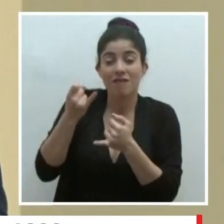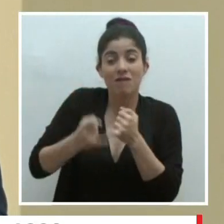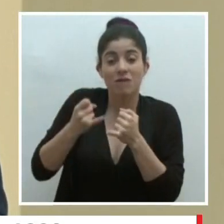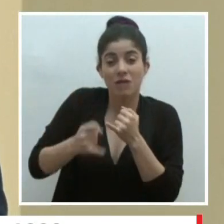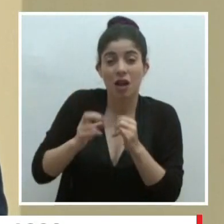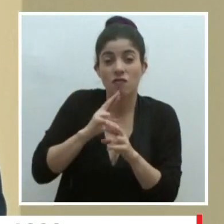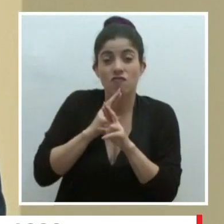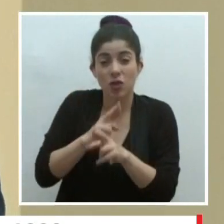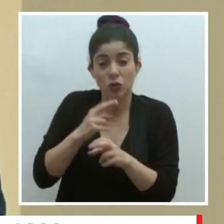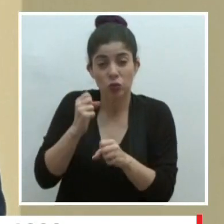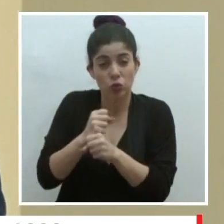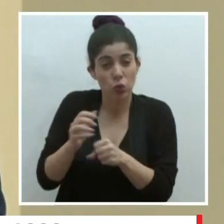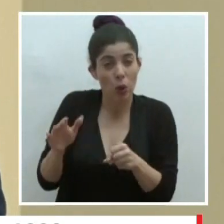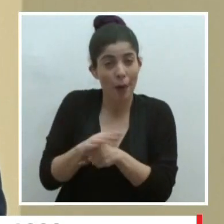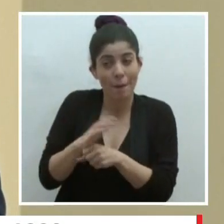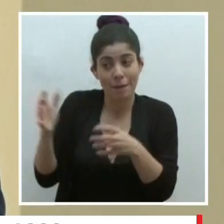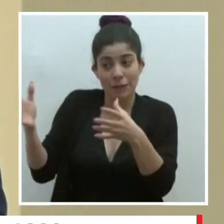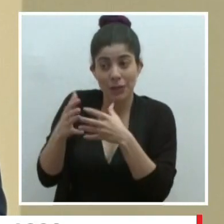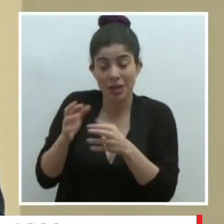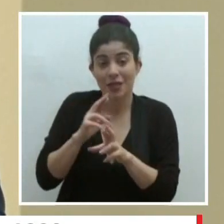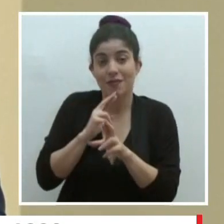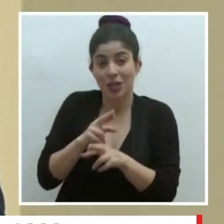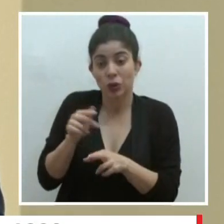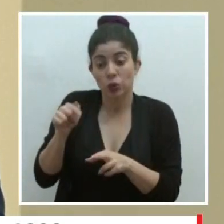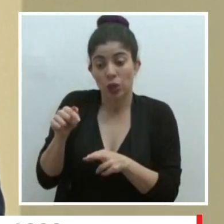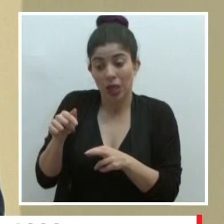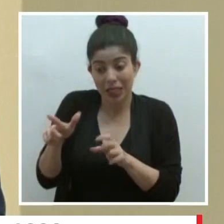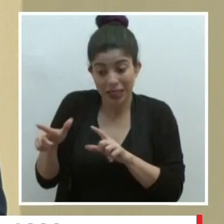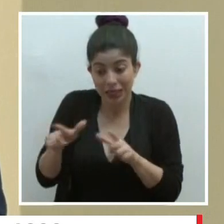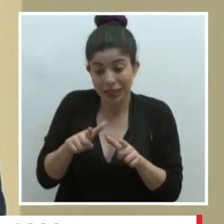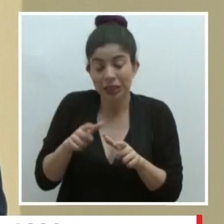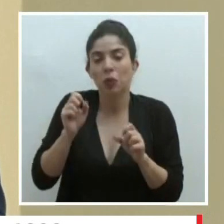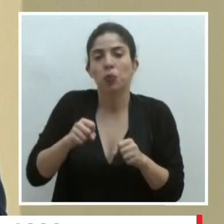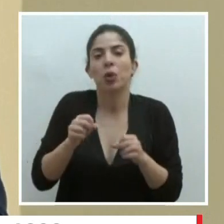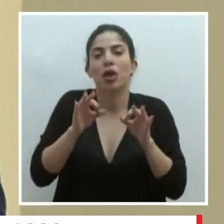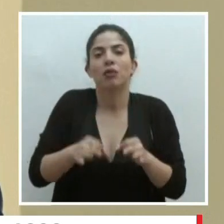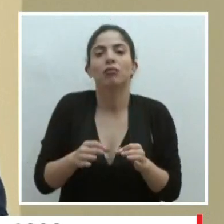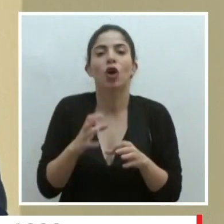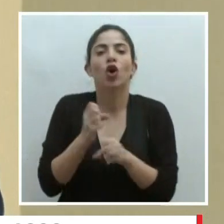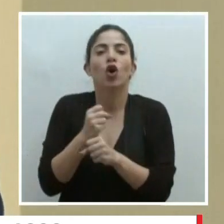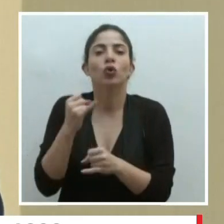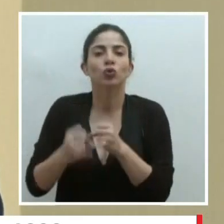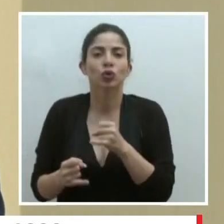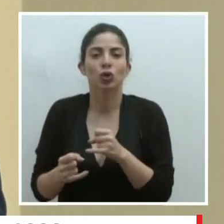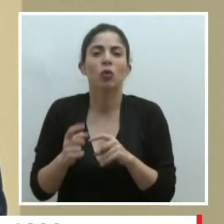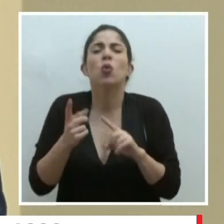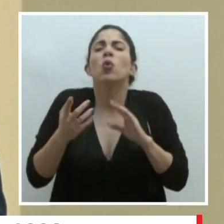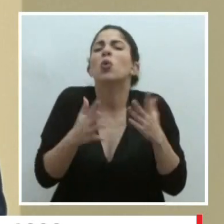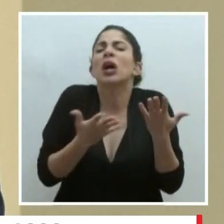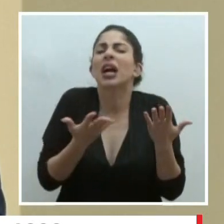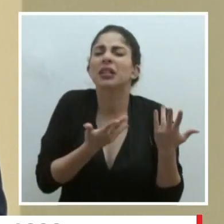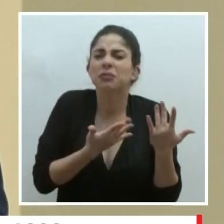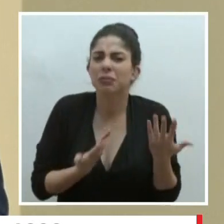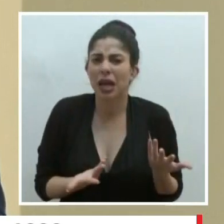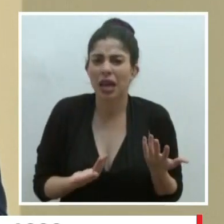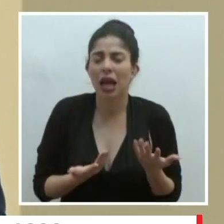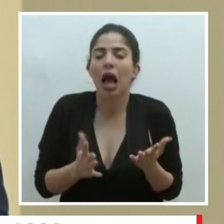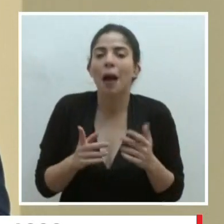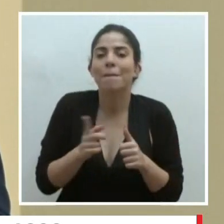todo el operativo, justamente, pues ya hablaríamos de los resultados y de las conclusiones. Pero, ¿qué conclusión se espera? Bueno, pues